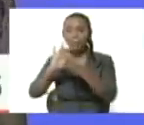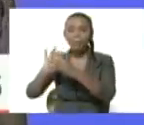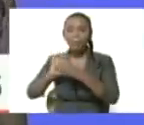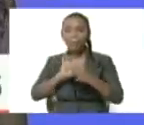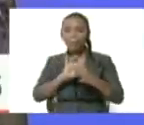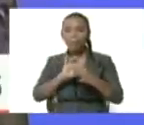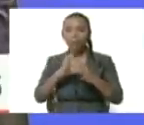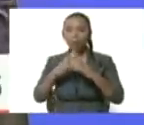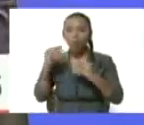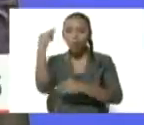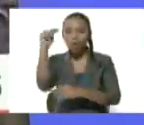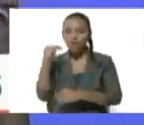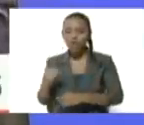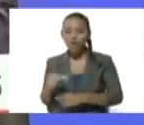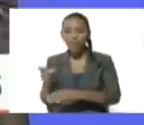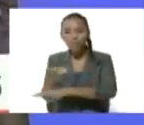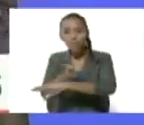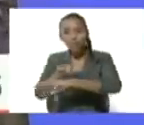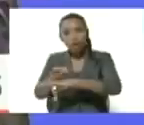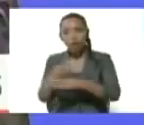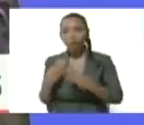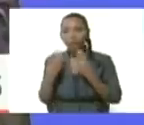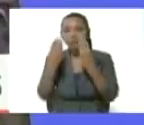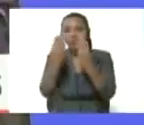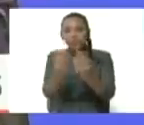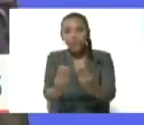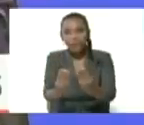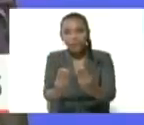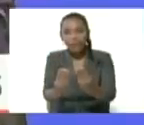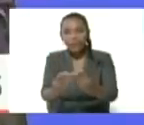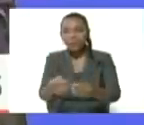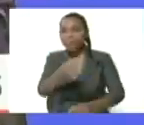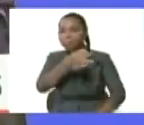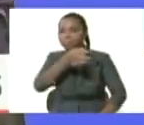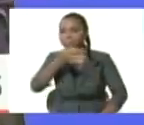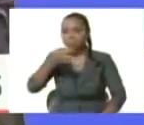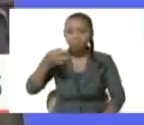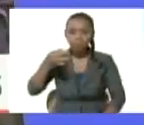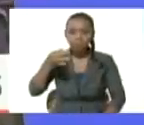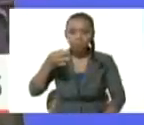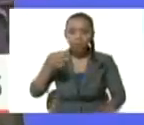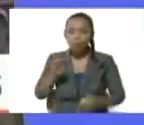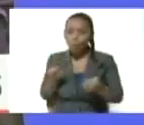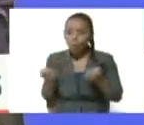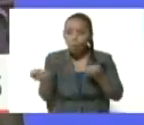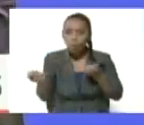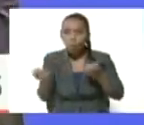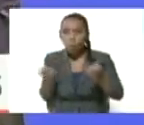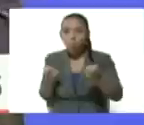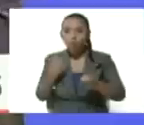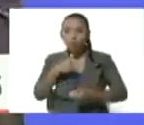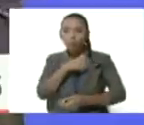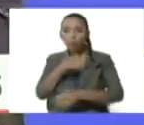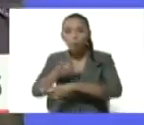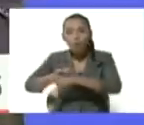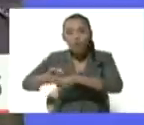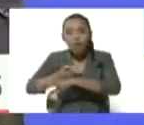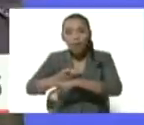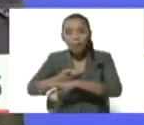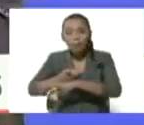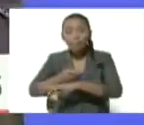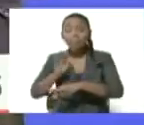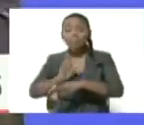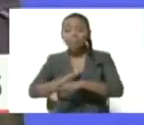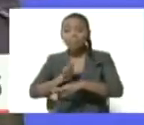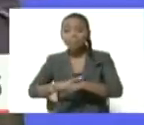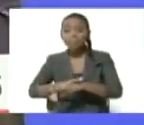con todos los niveles de gobierno, de garantizar la eficiencia y el control de nuestro gobierno y por supuesto